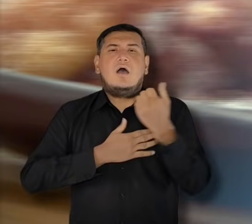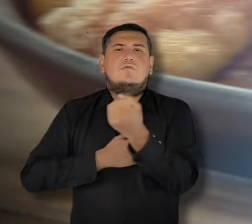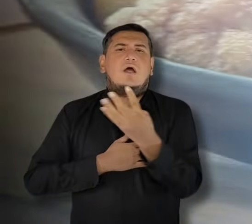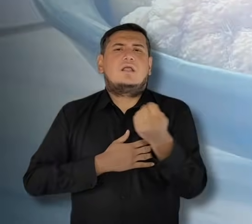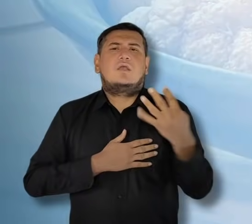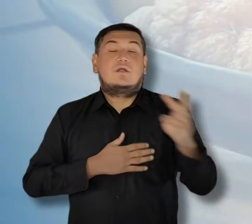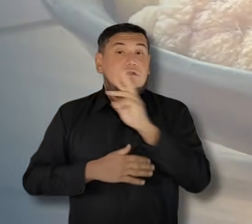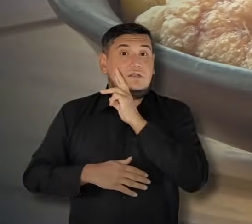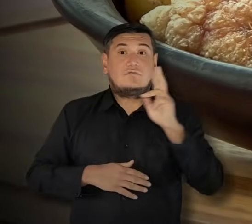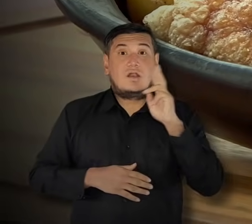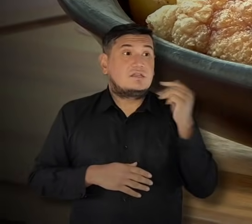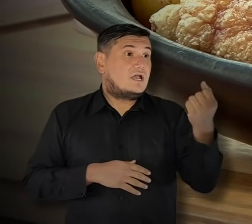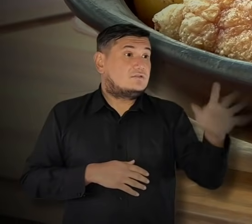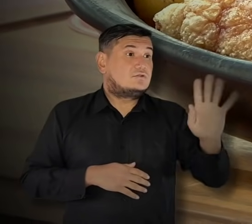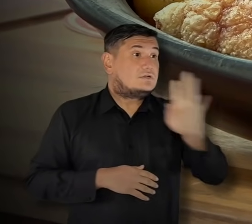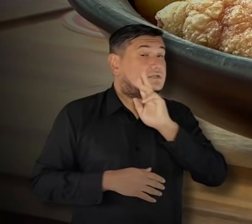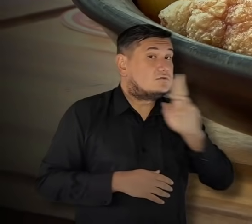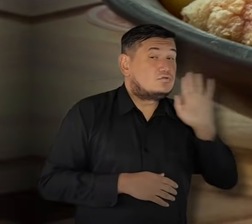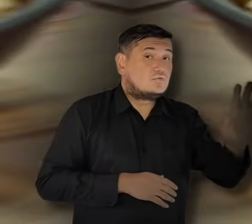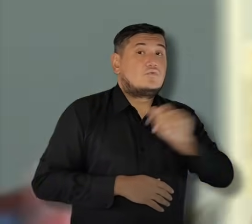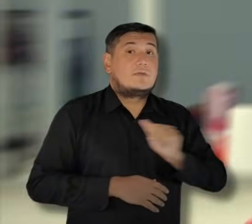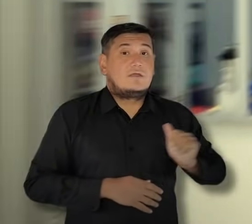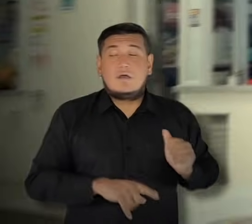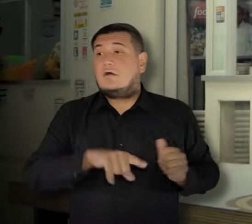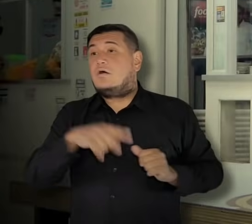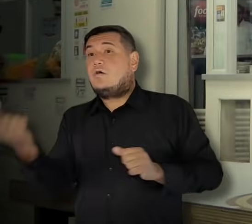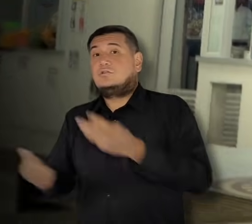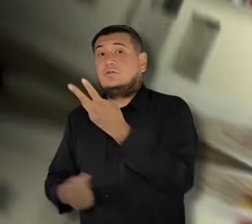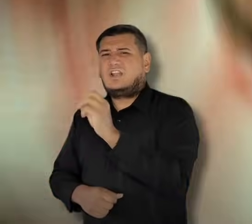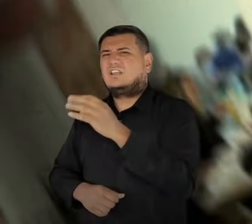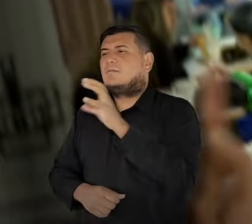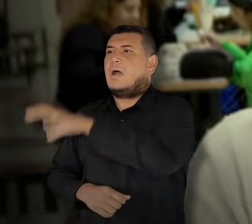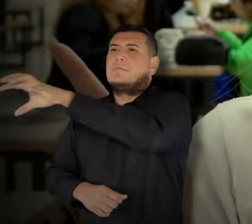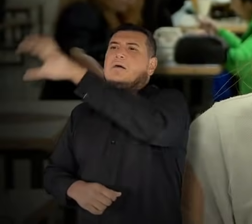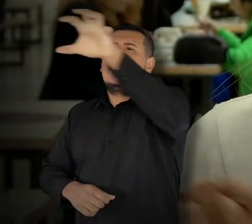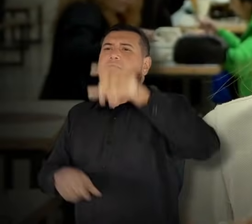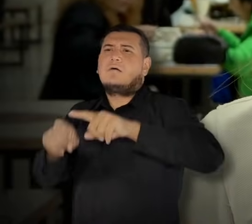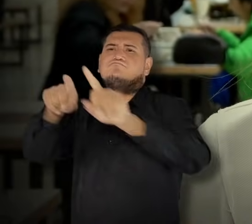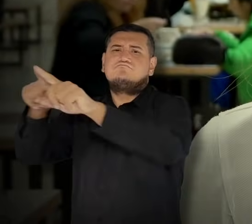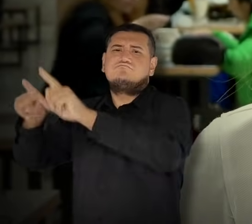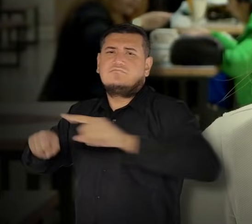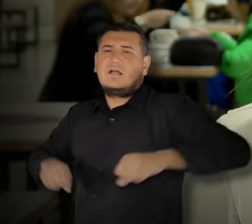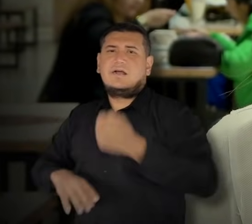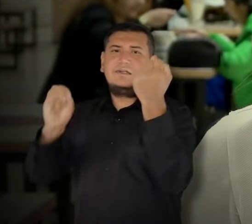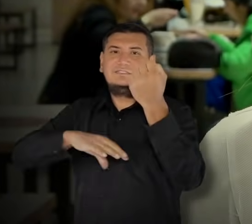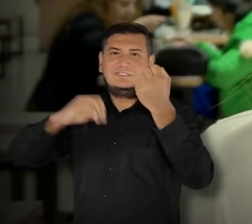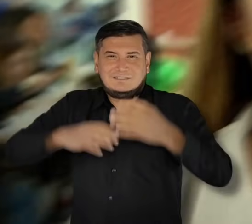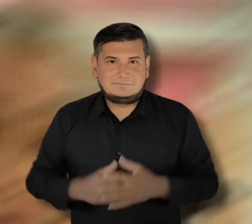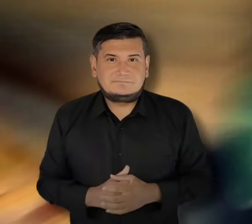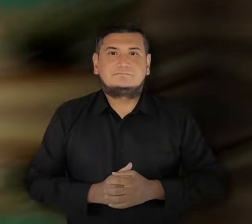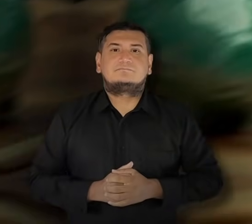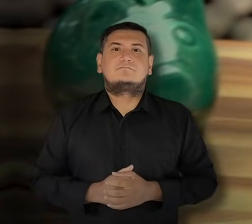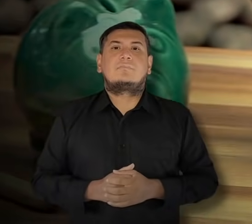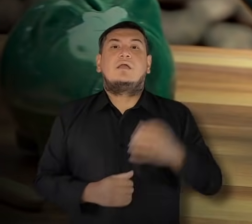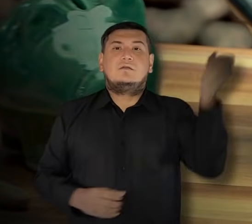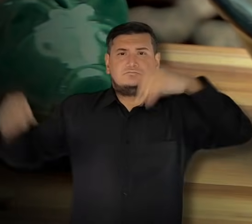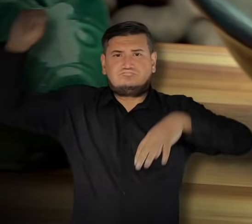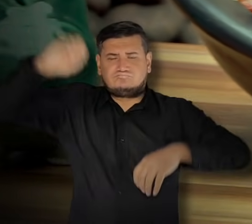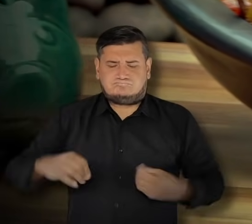con 44 restaurantes, 14 del sector privado y 30 de las plazas distritales de